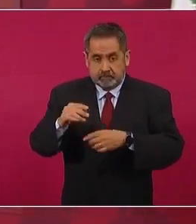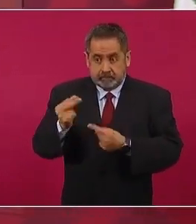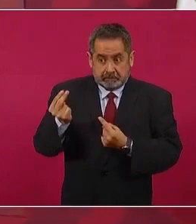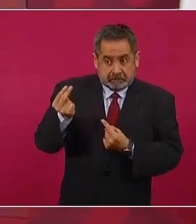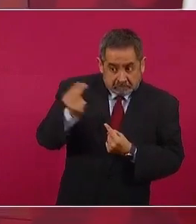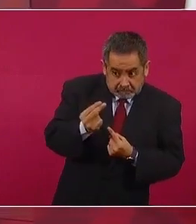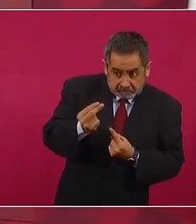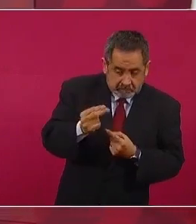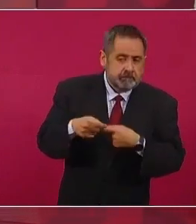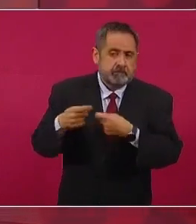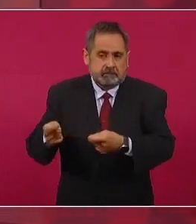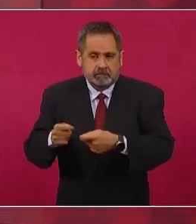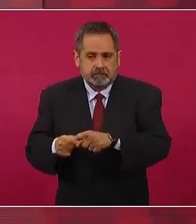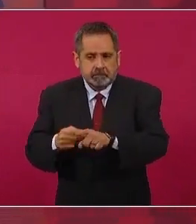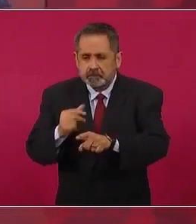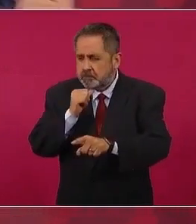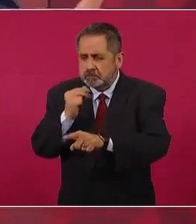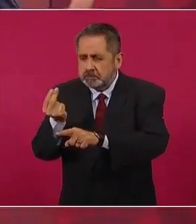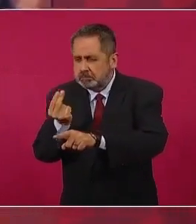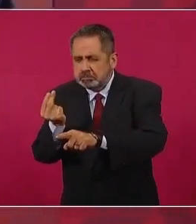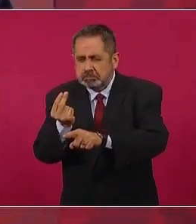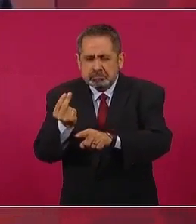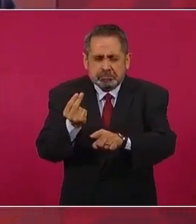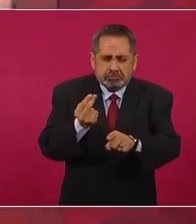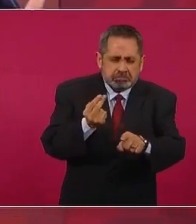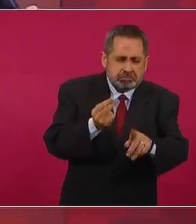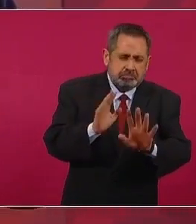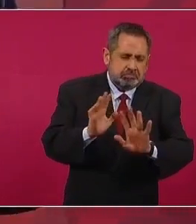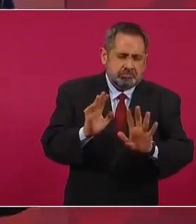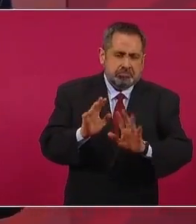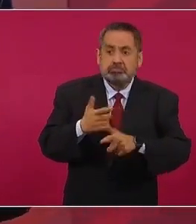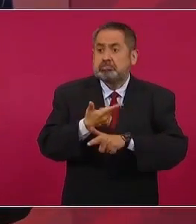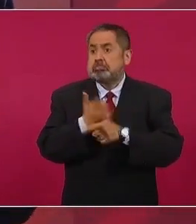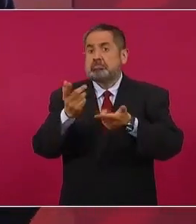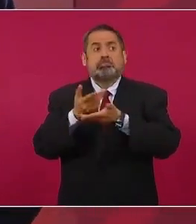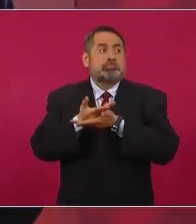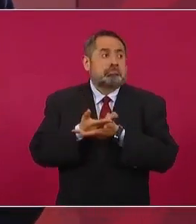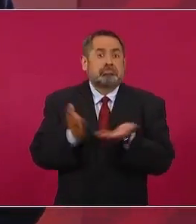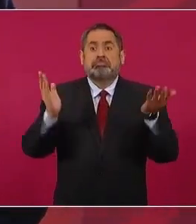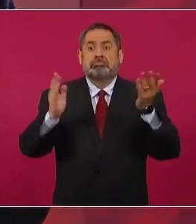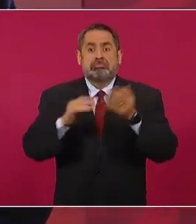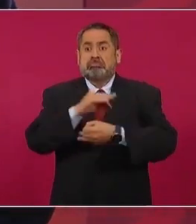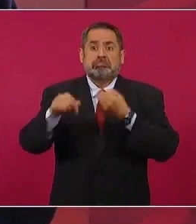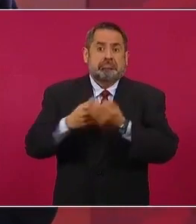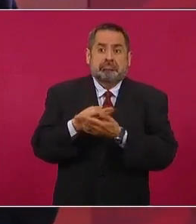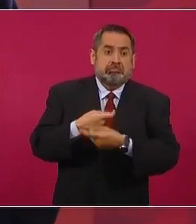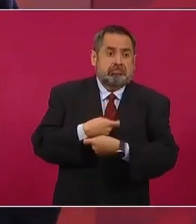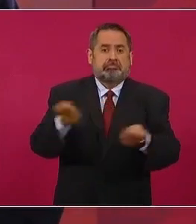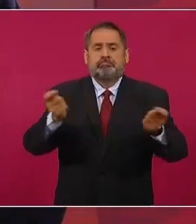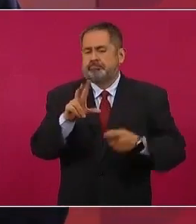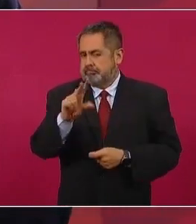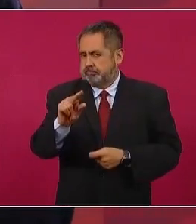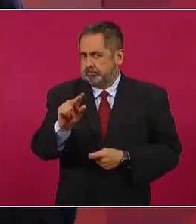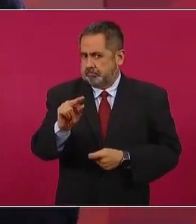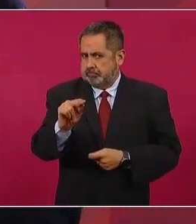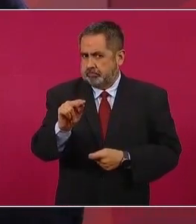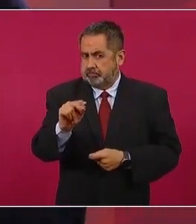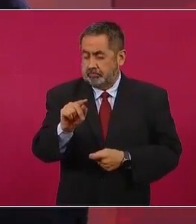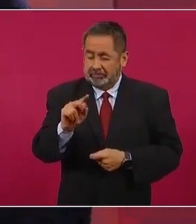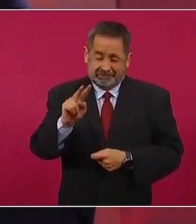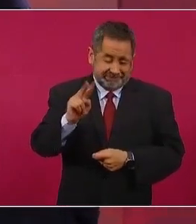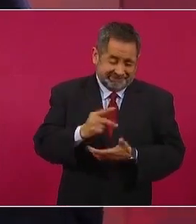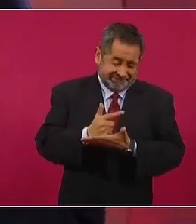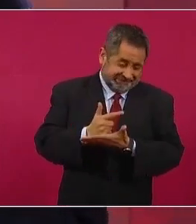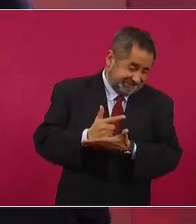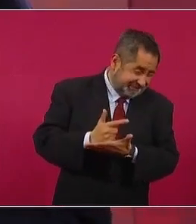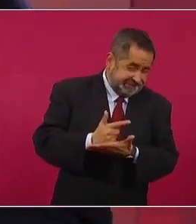necesitan, porque no es así para uso general.